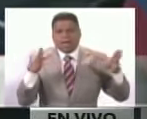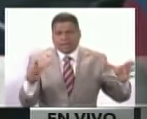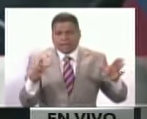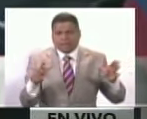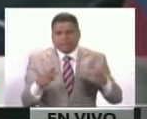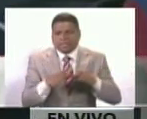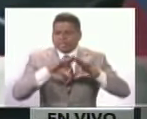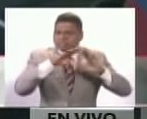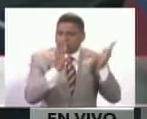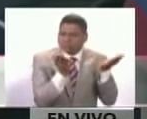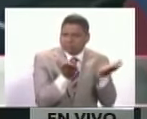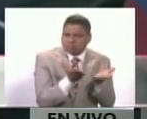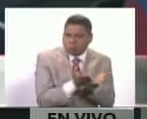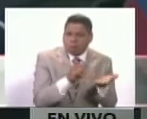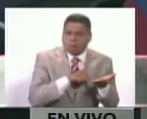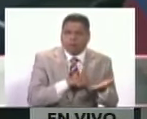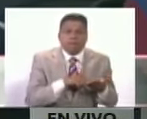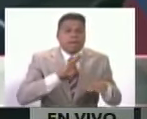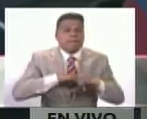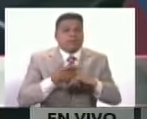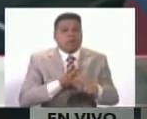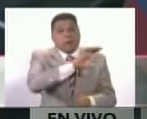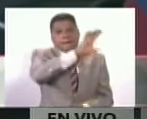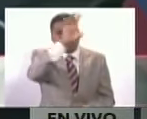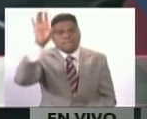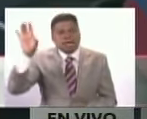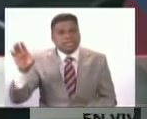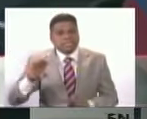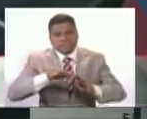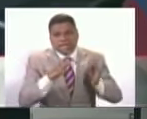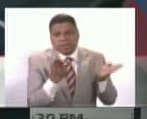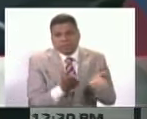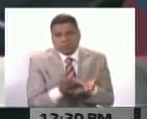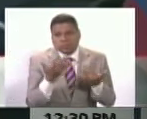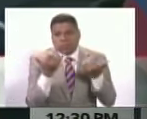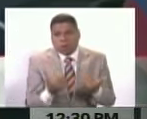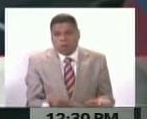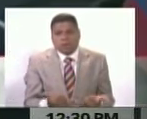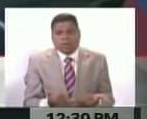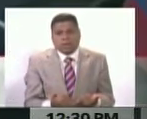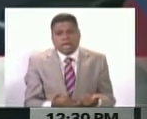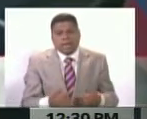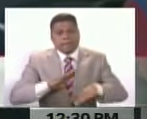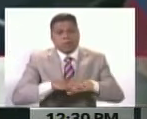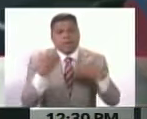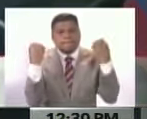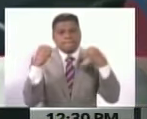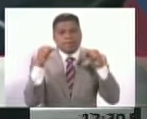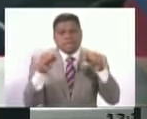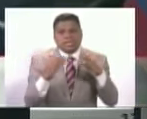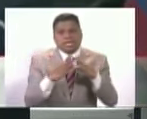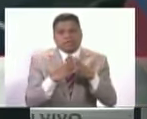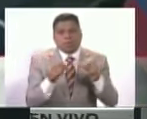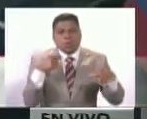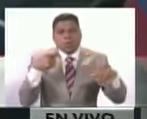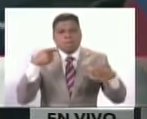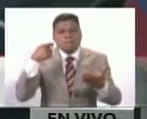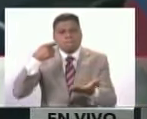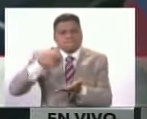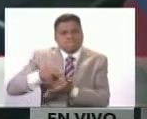global, porque si bien todos los países del mundo están afectados por estas prácticas de evasión tributaria y fiscal,